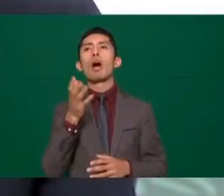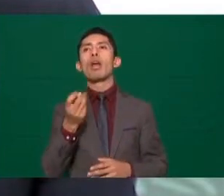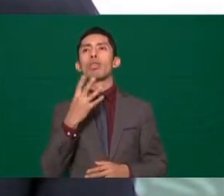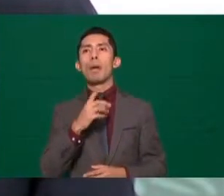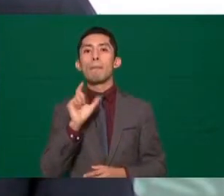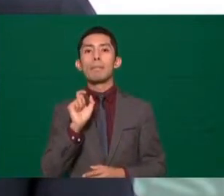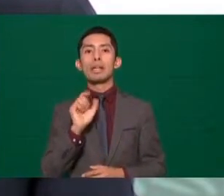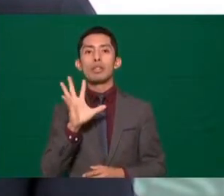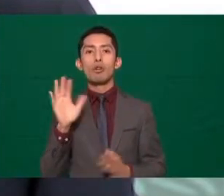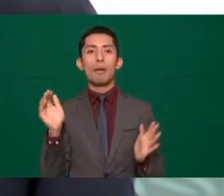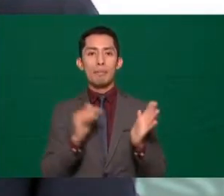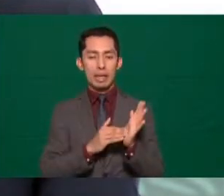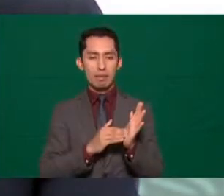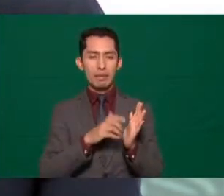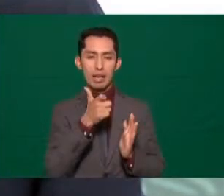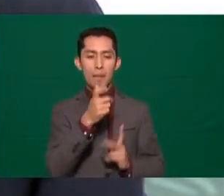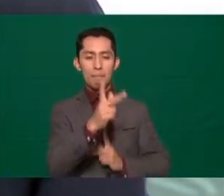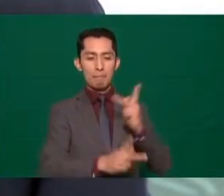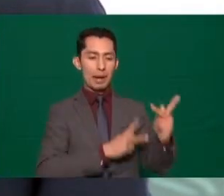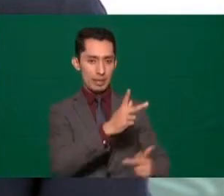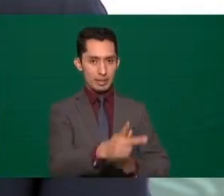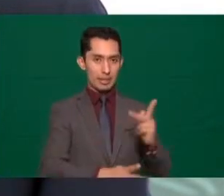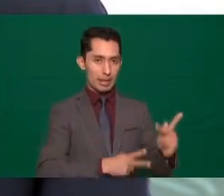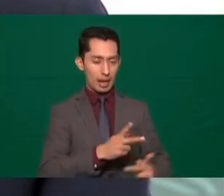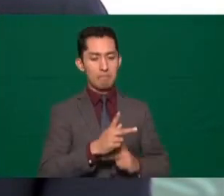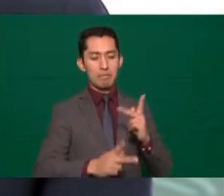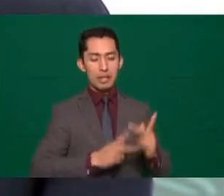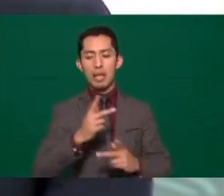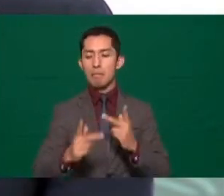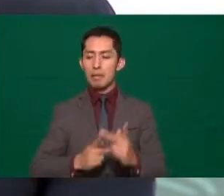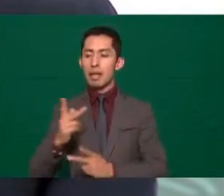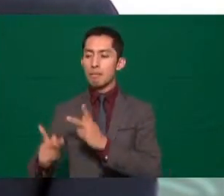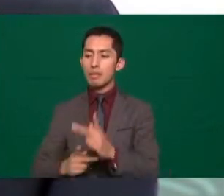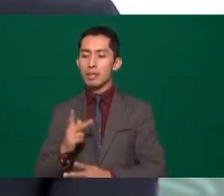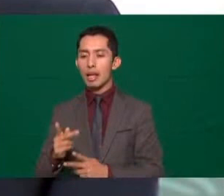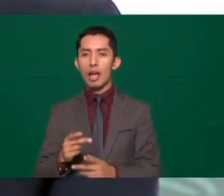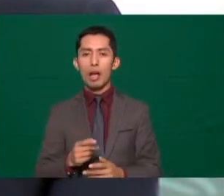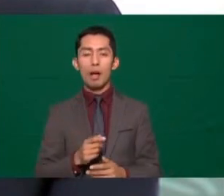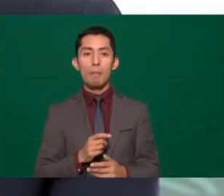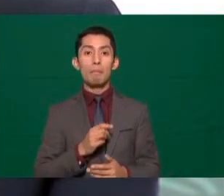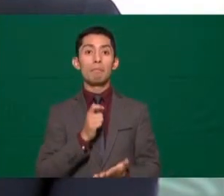25,000 pesos a pagar en 3 años.